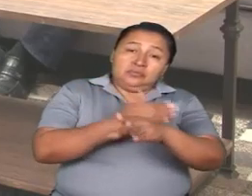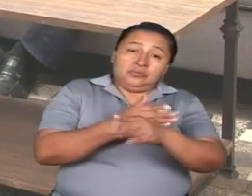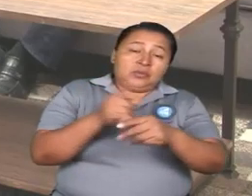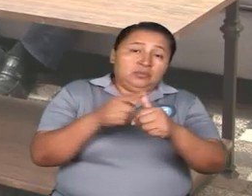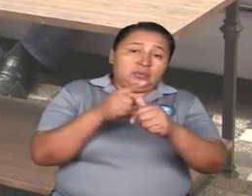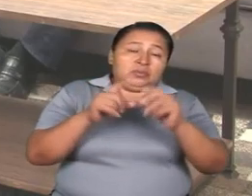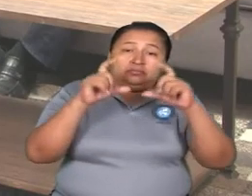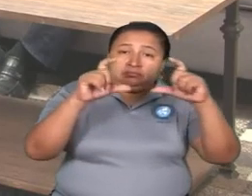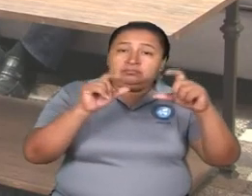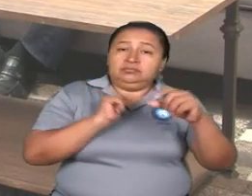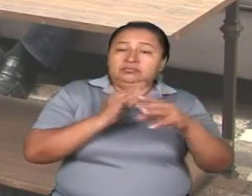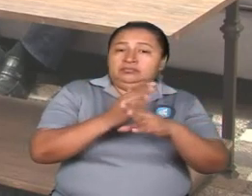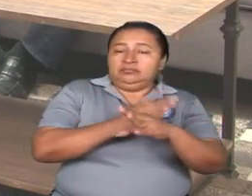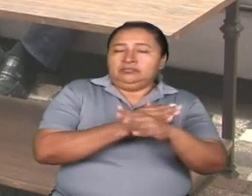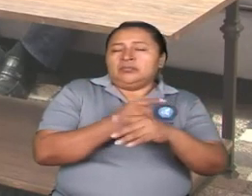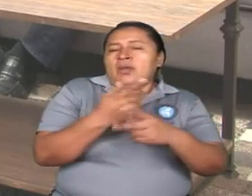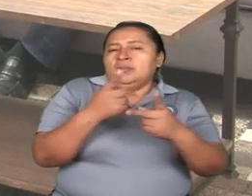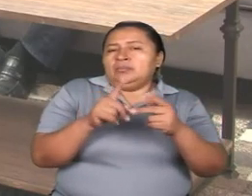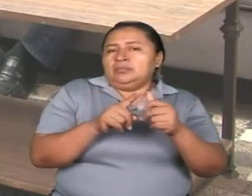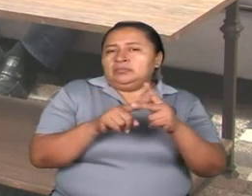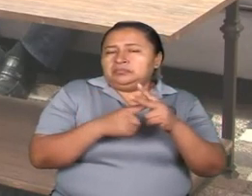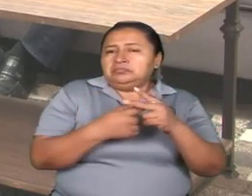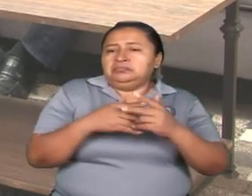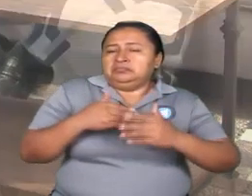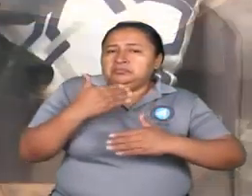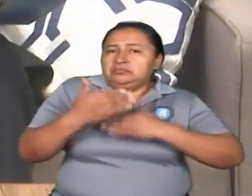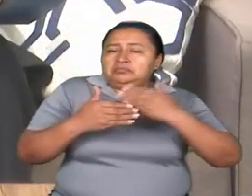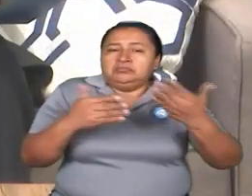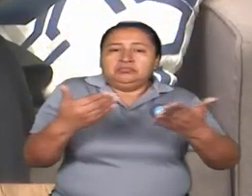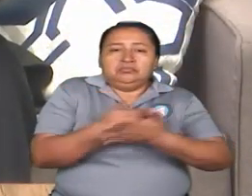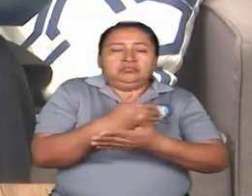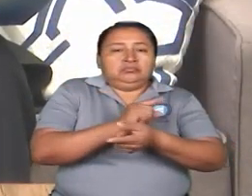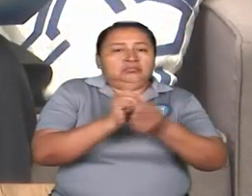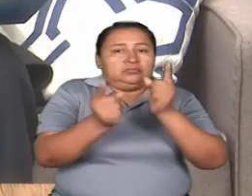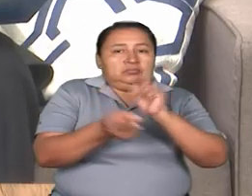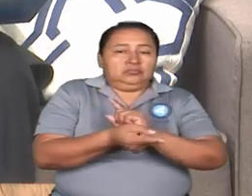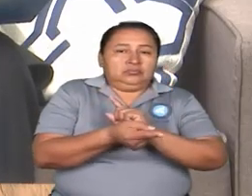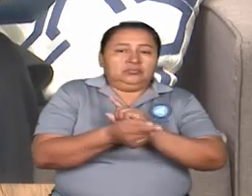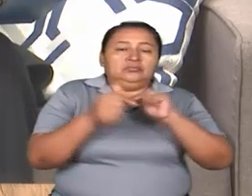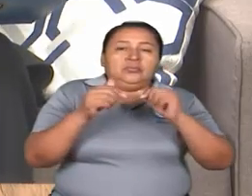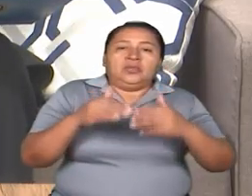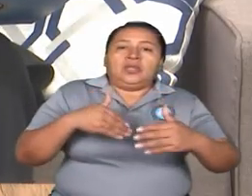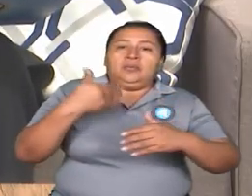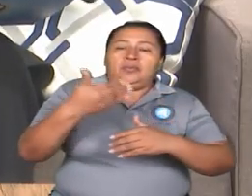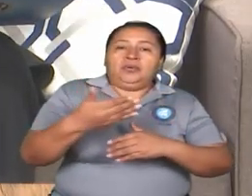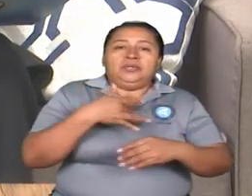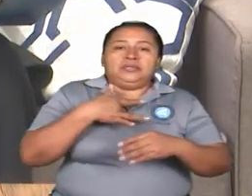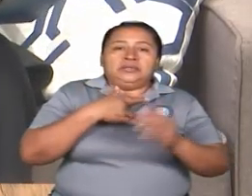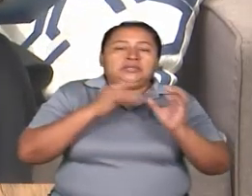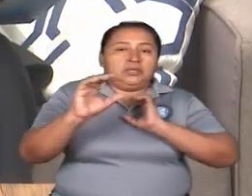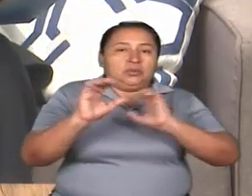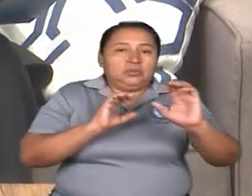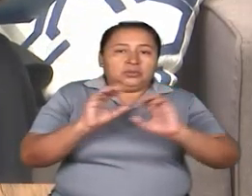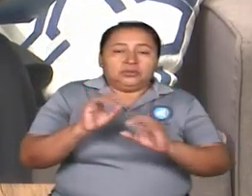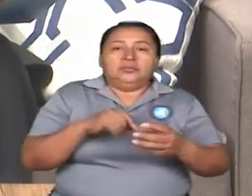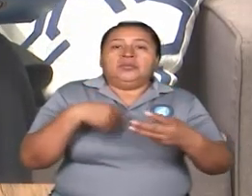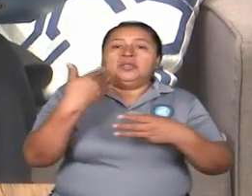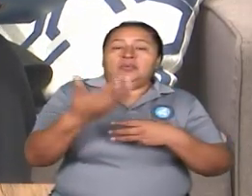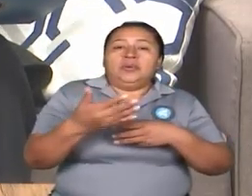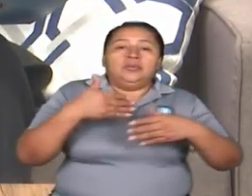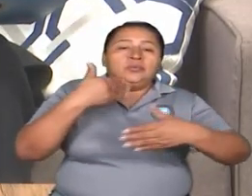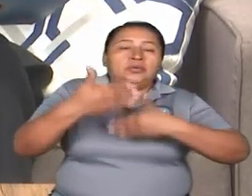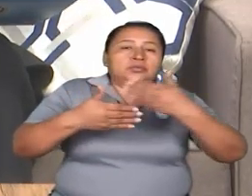bloque. En principio un proceso de modernización, después una necesidad de comunicación y después un